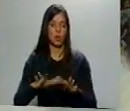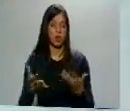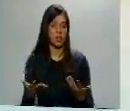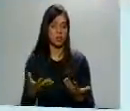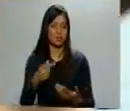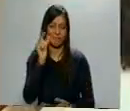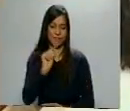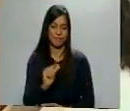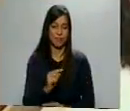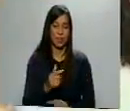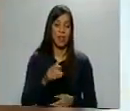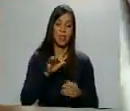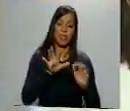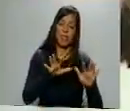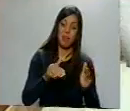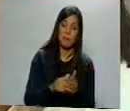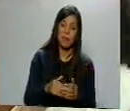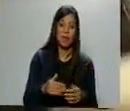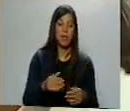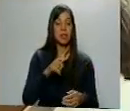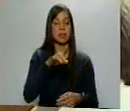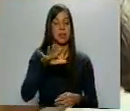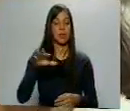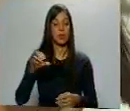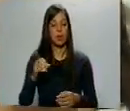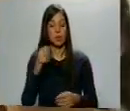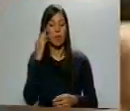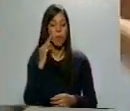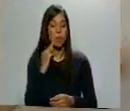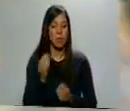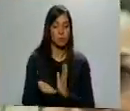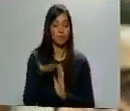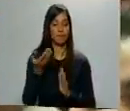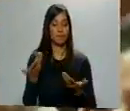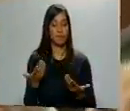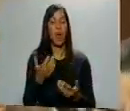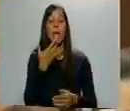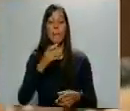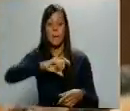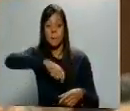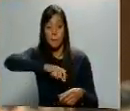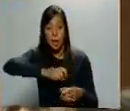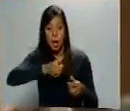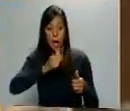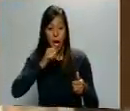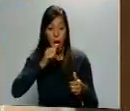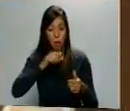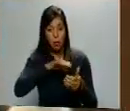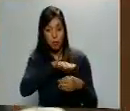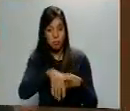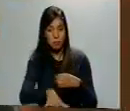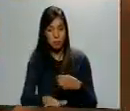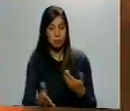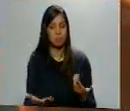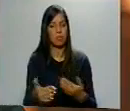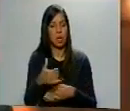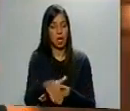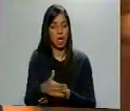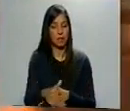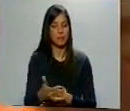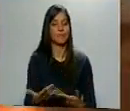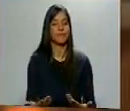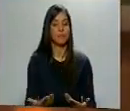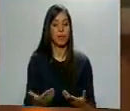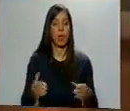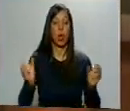de 10.000, de 150.000 bolívares, un bote de agua y se pierde agua en las calles. Así